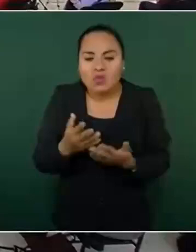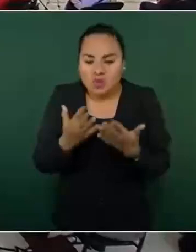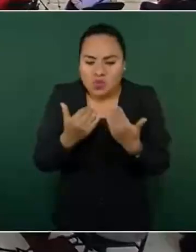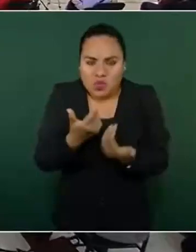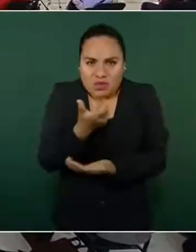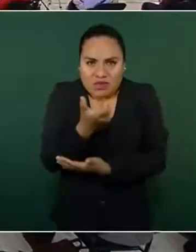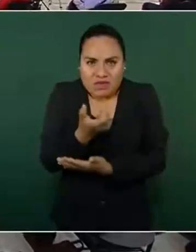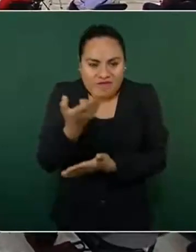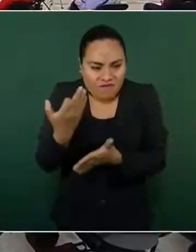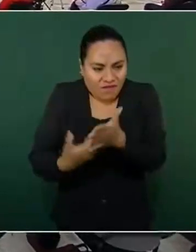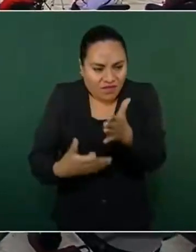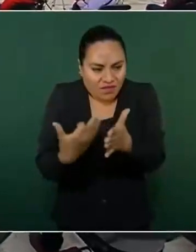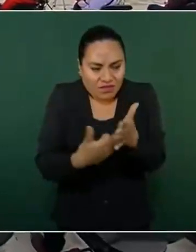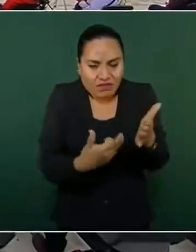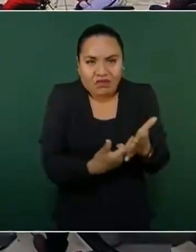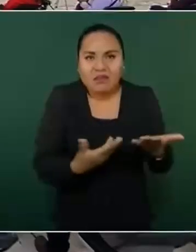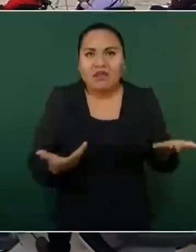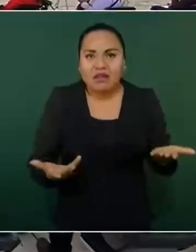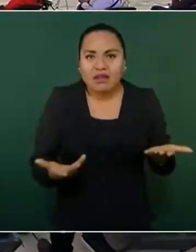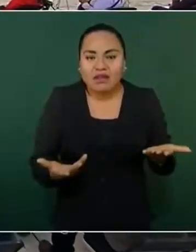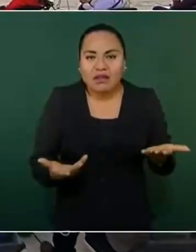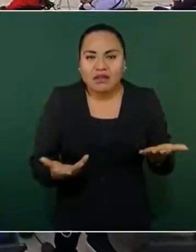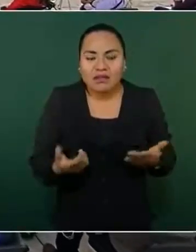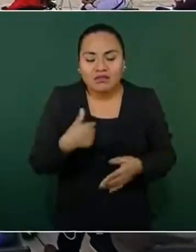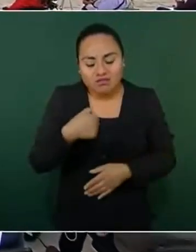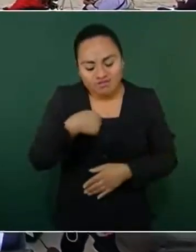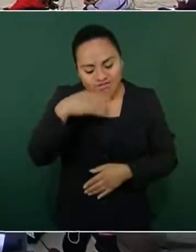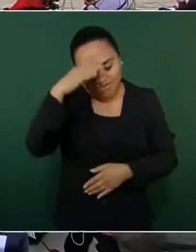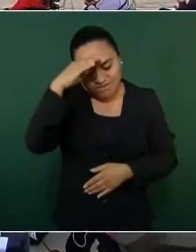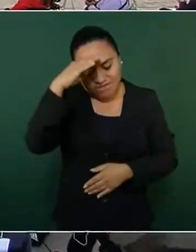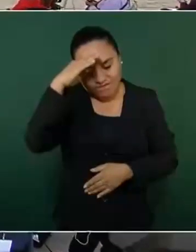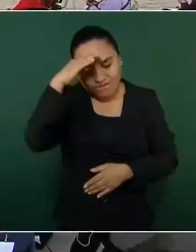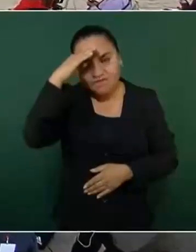la virtud, yo pienso que